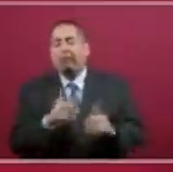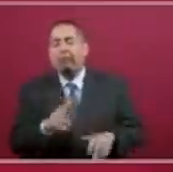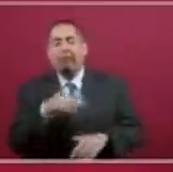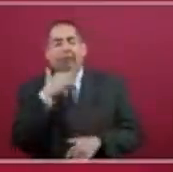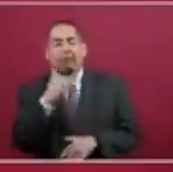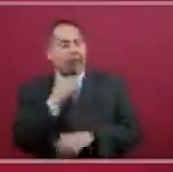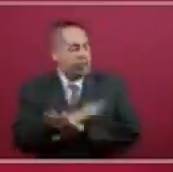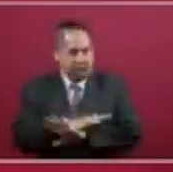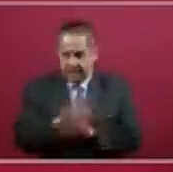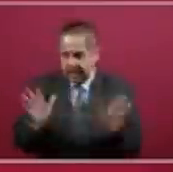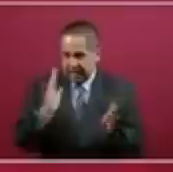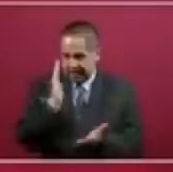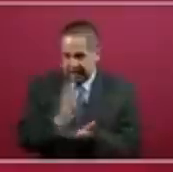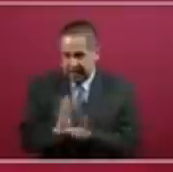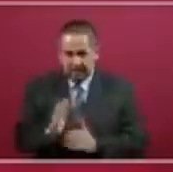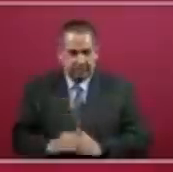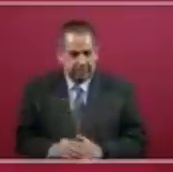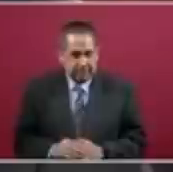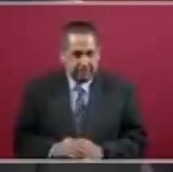Entonces,